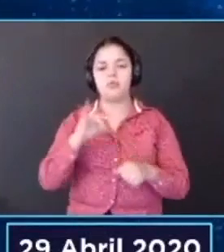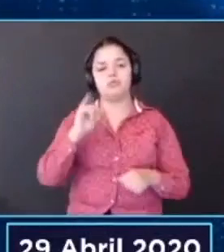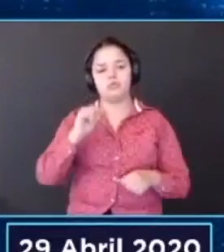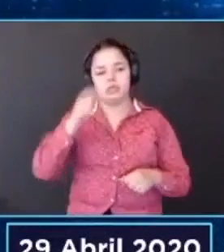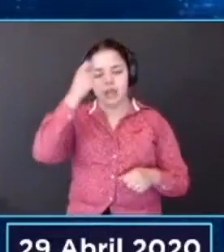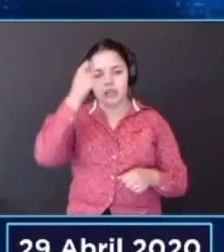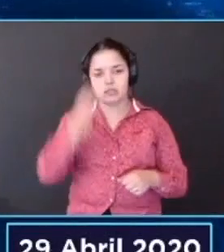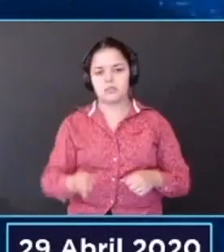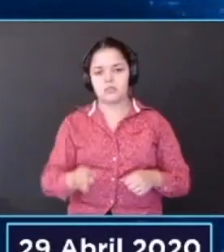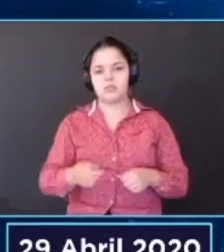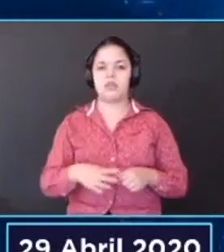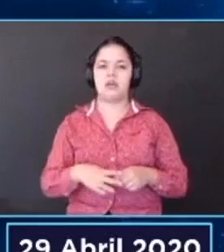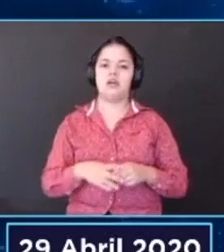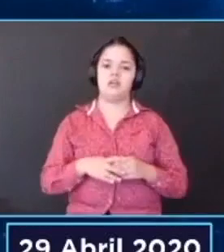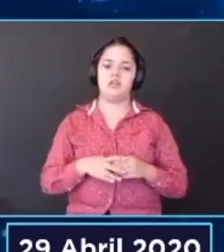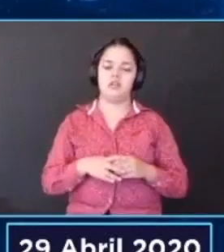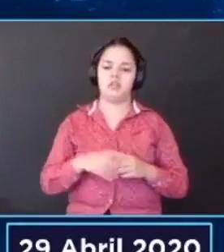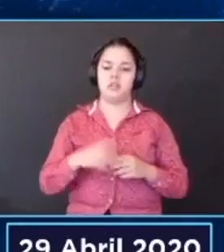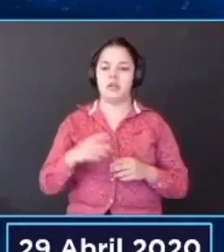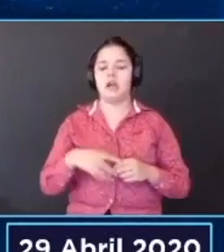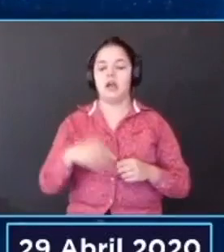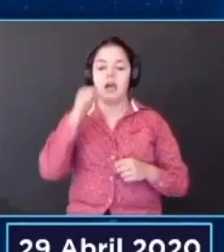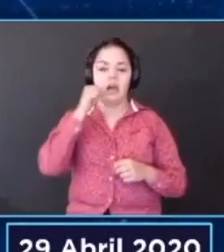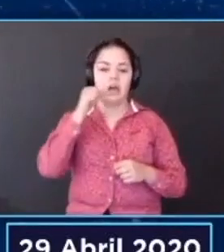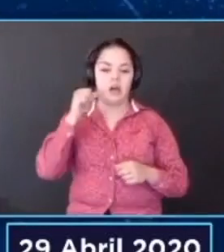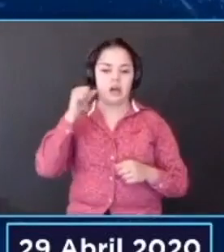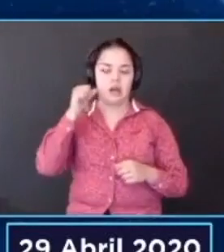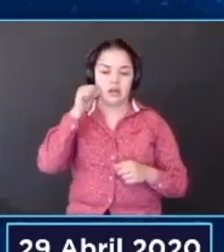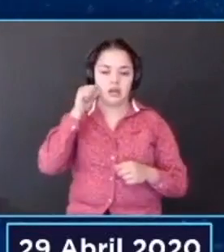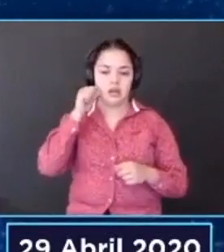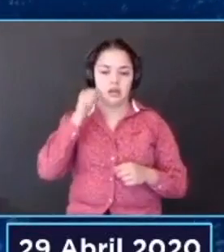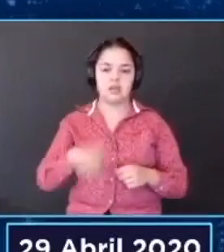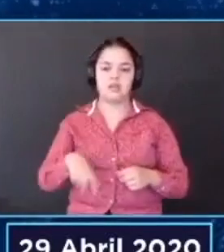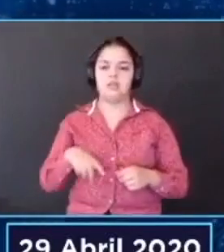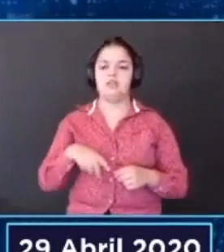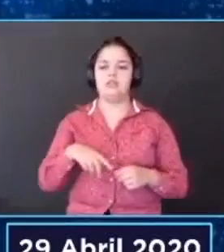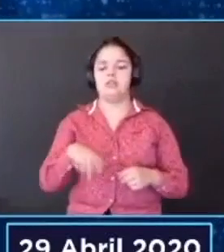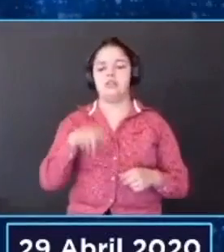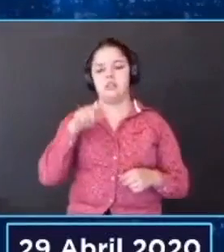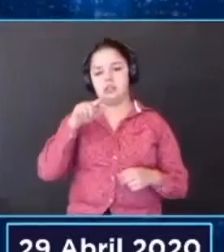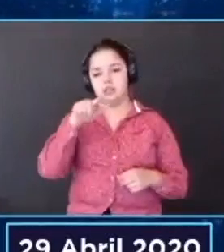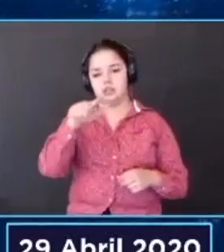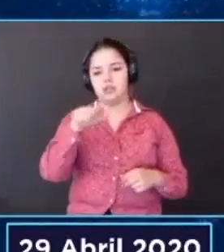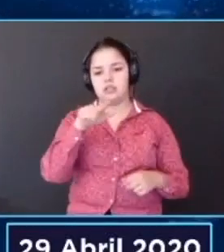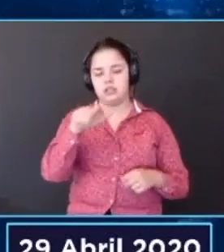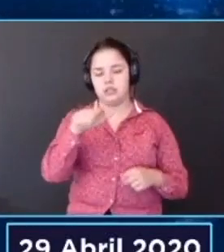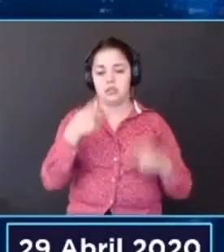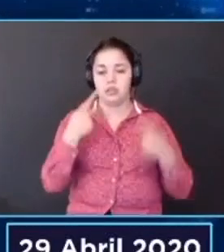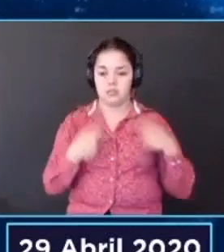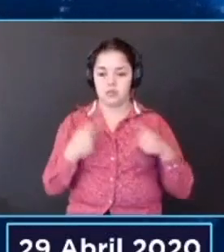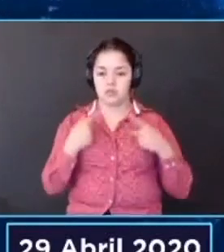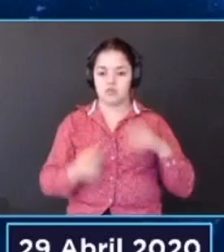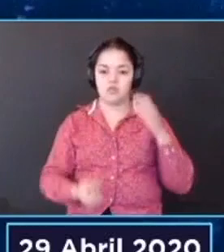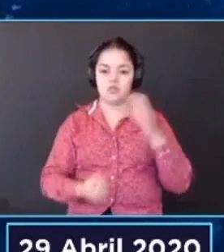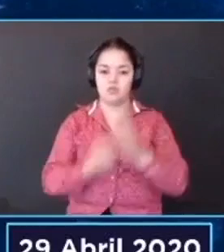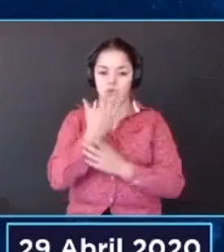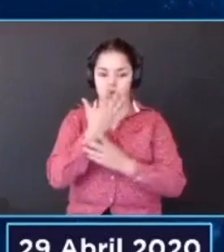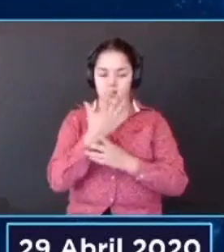Seguramente vamos a ver todavía escalar esta gráfica, puesto que estamos en la fase 3, la fase de mayor